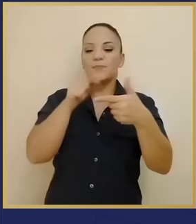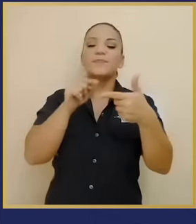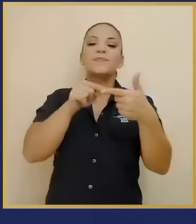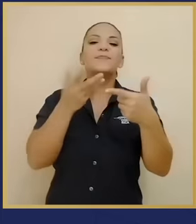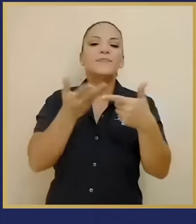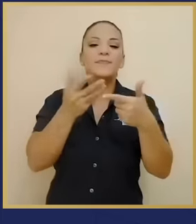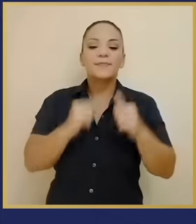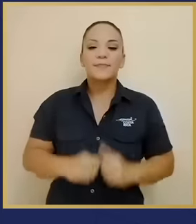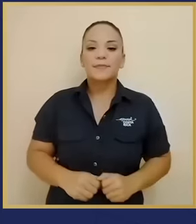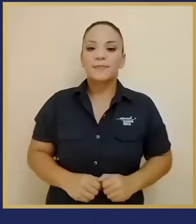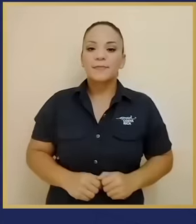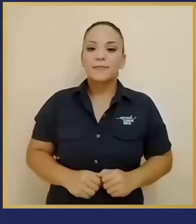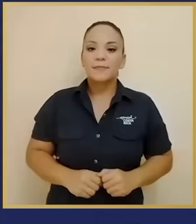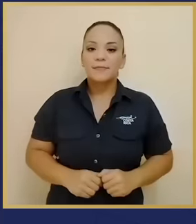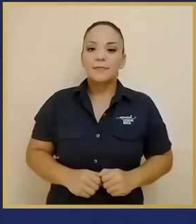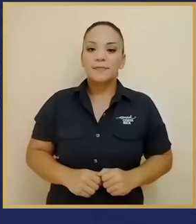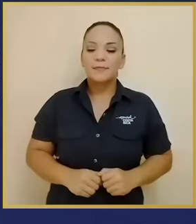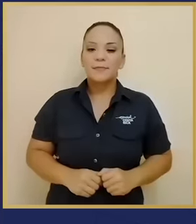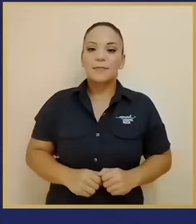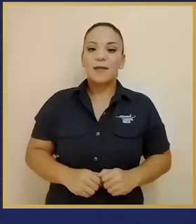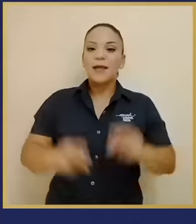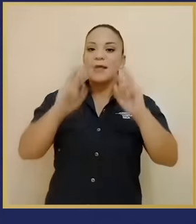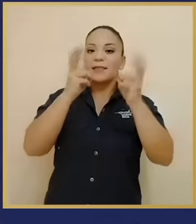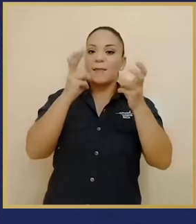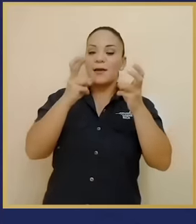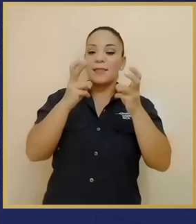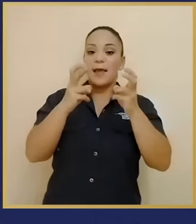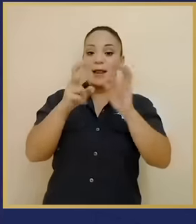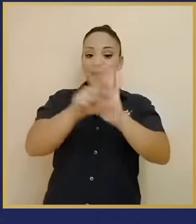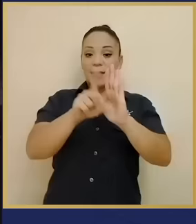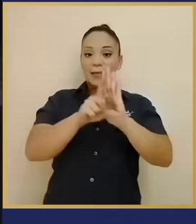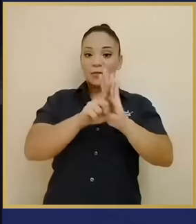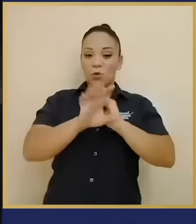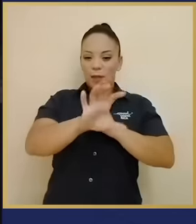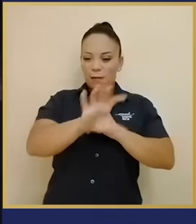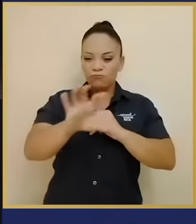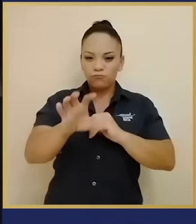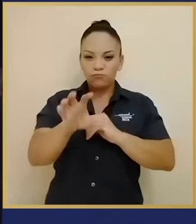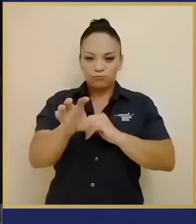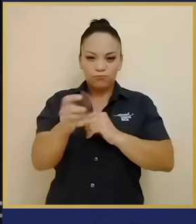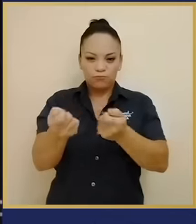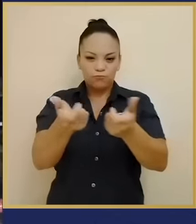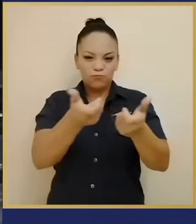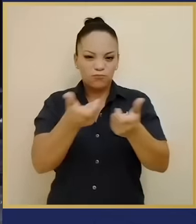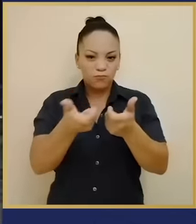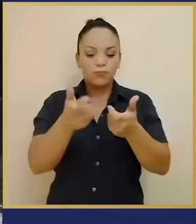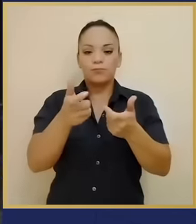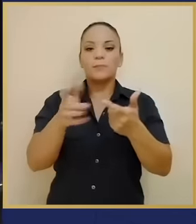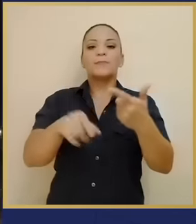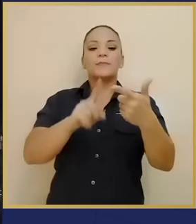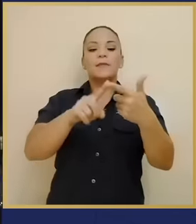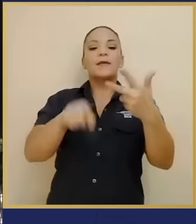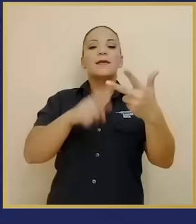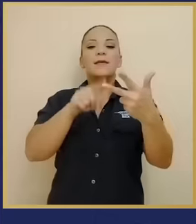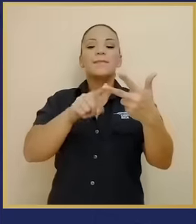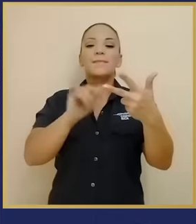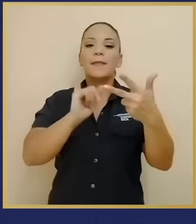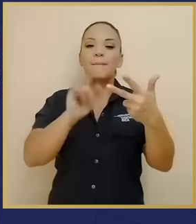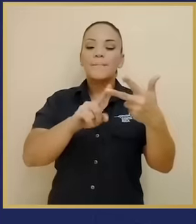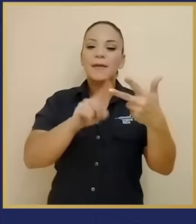relacionado al primero, es el ataque a la legitimación o el blanqueo de capitales. Y